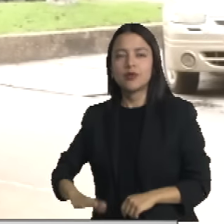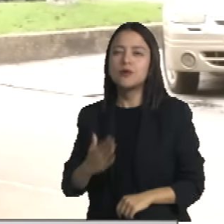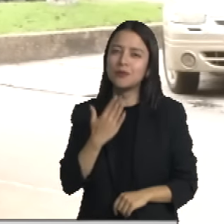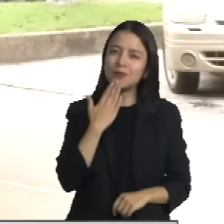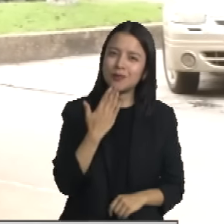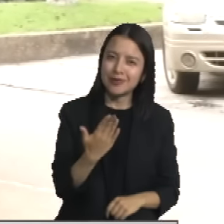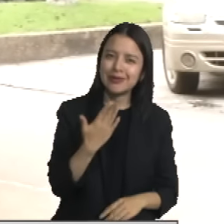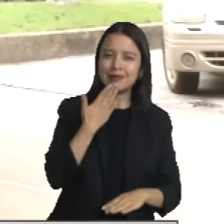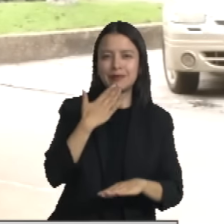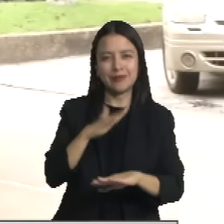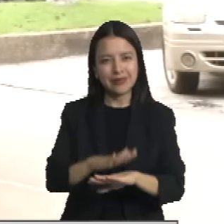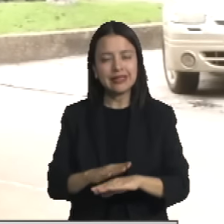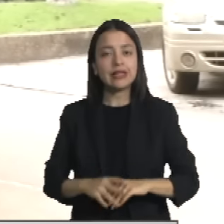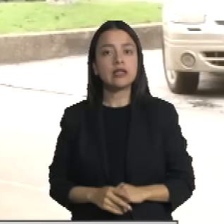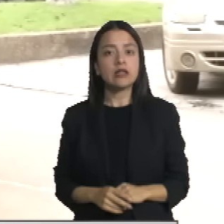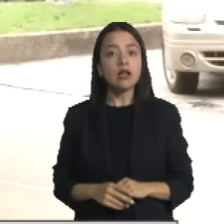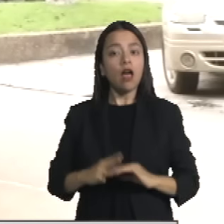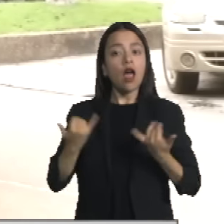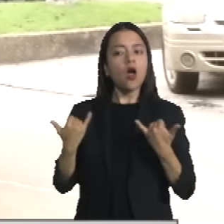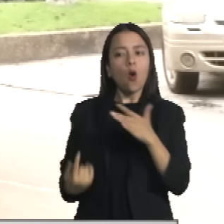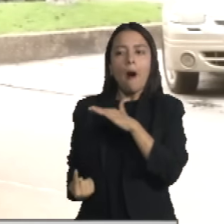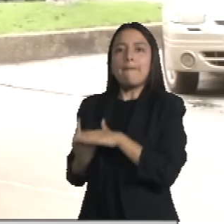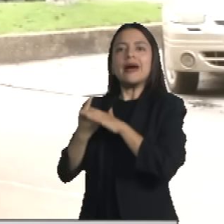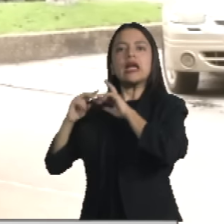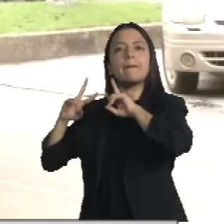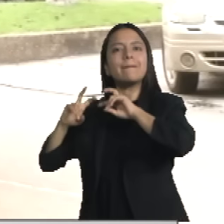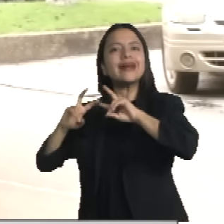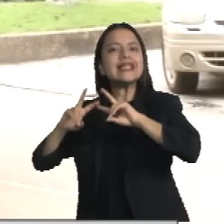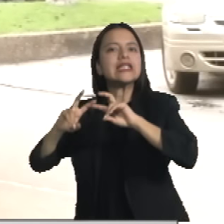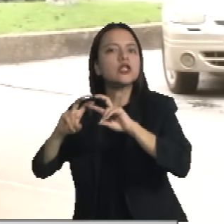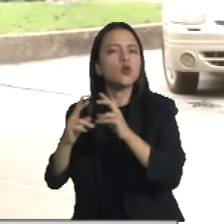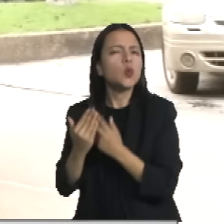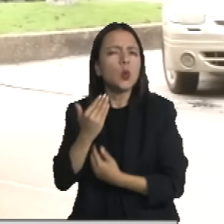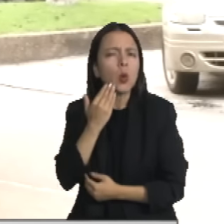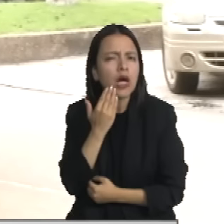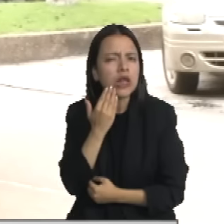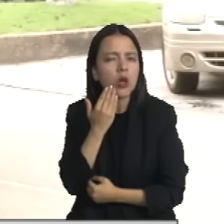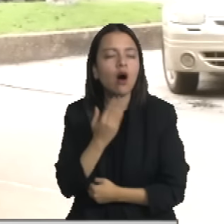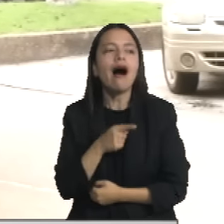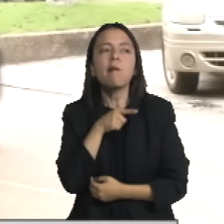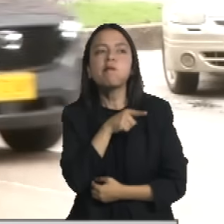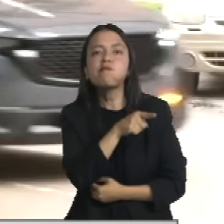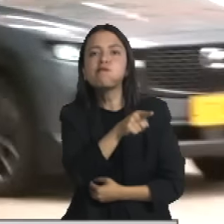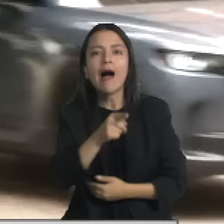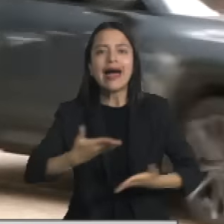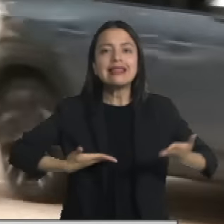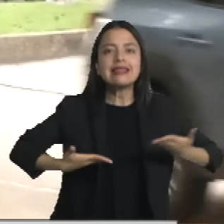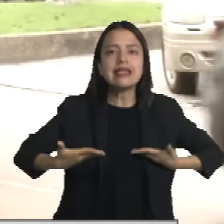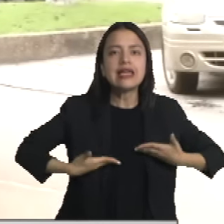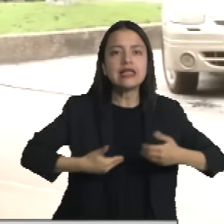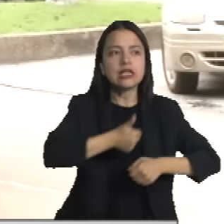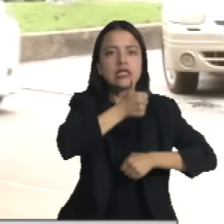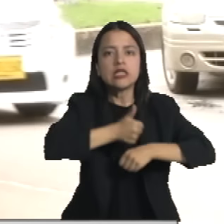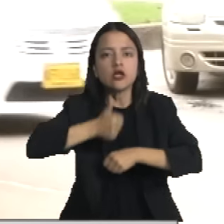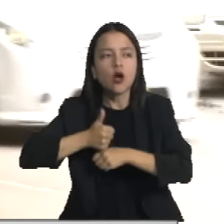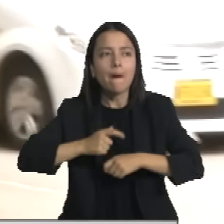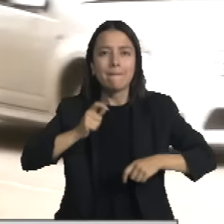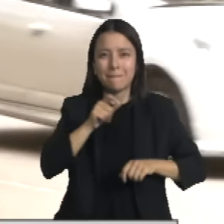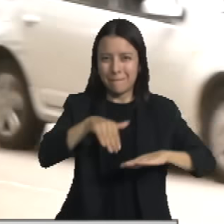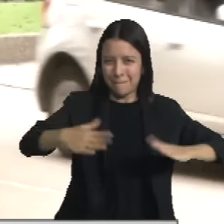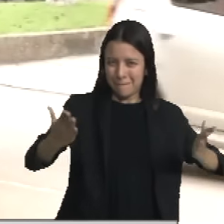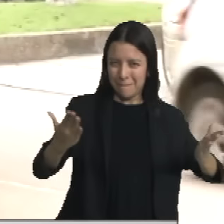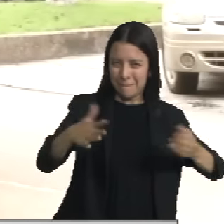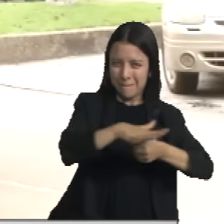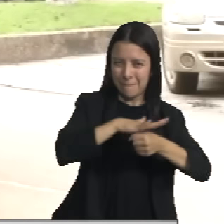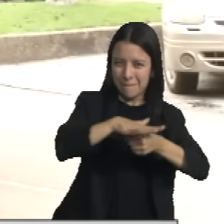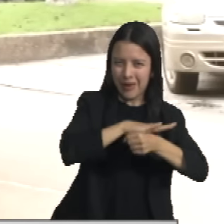Muchas gracias, muy buenas tardes. La investigación comenzó cuando comerciantes de la vía principal del barrio La Paz, en el